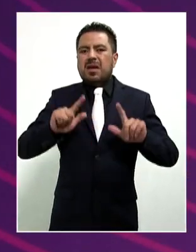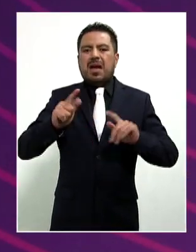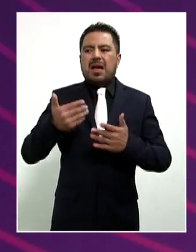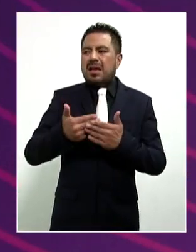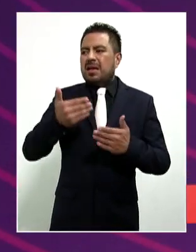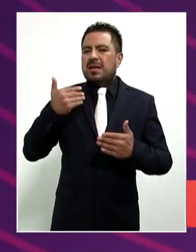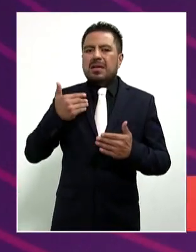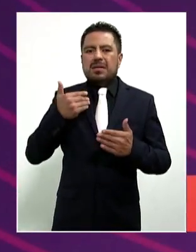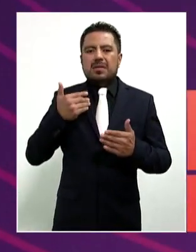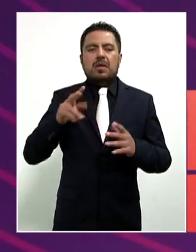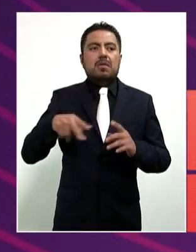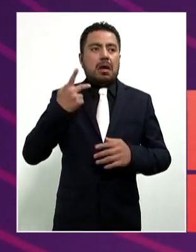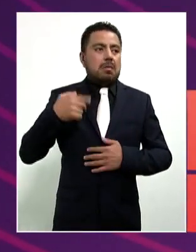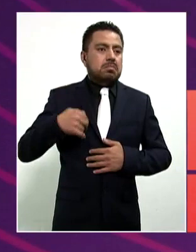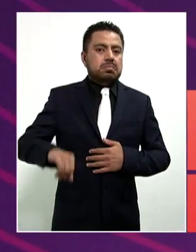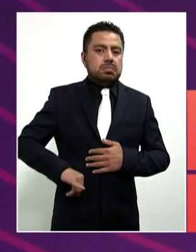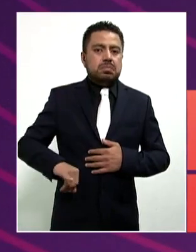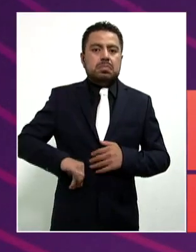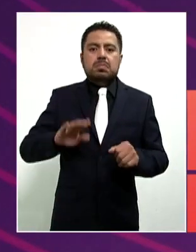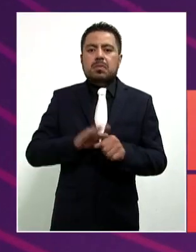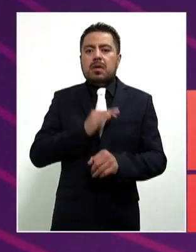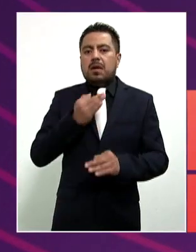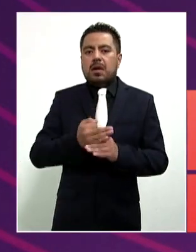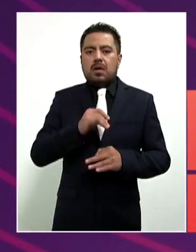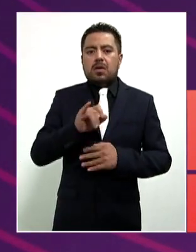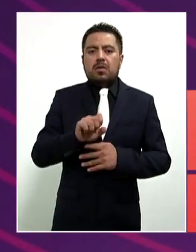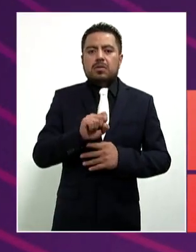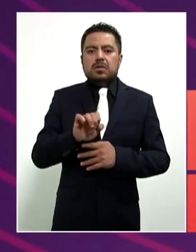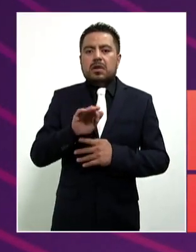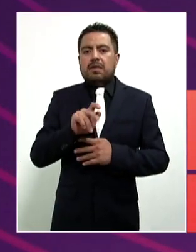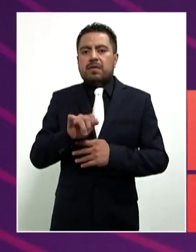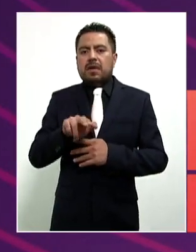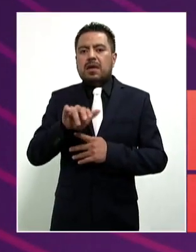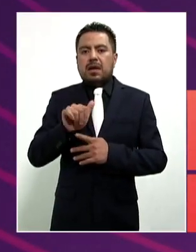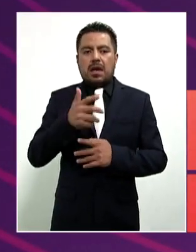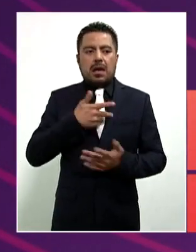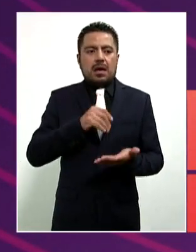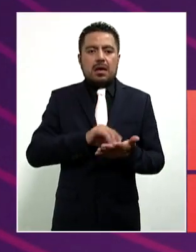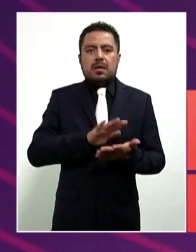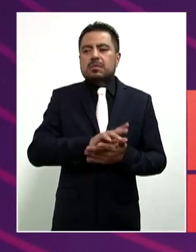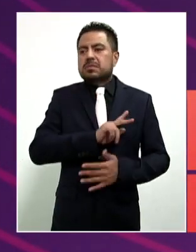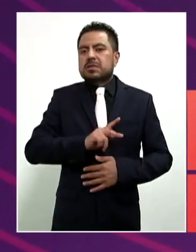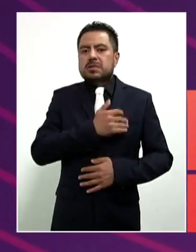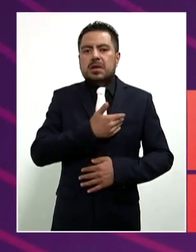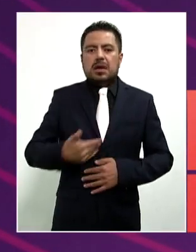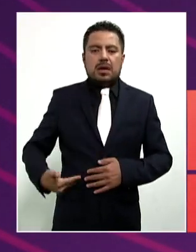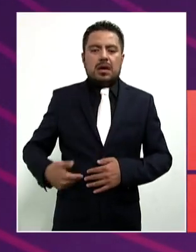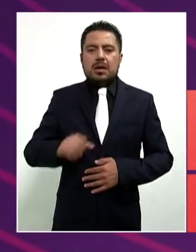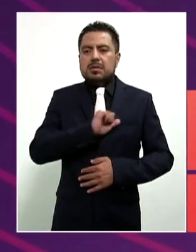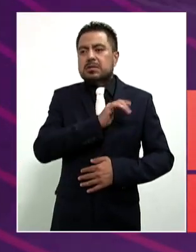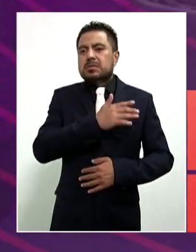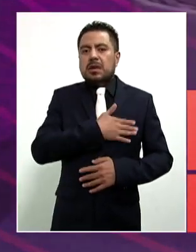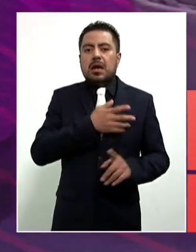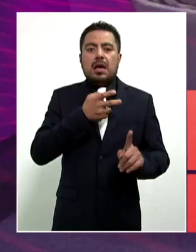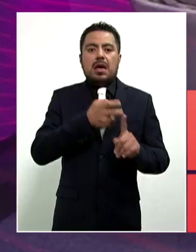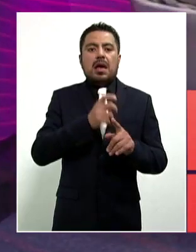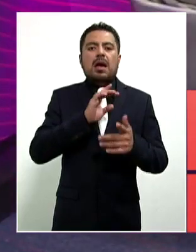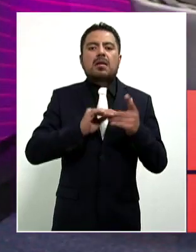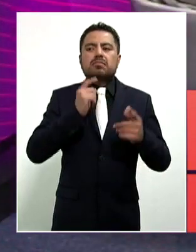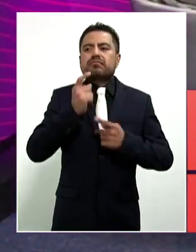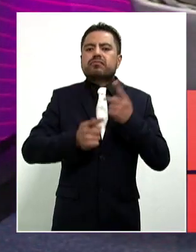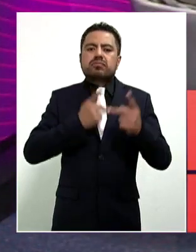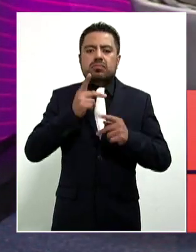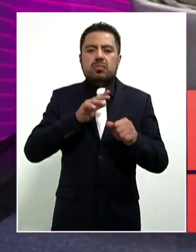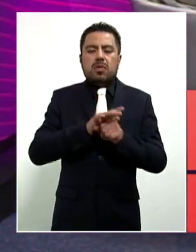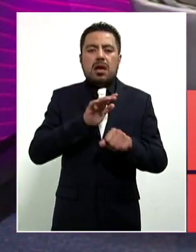anterior fue muy interesante porque tuvimos a Josefina, ella es vicepresidenta del Ateneo Español, y ella hablaba de